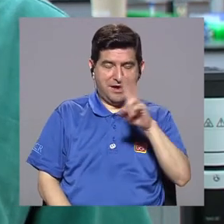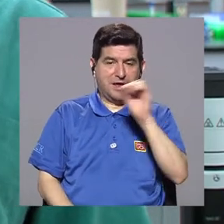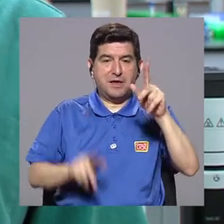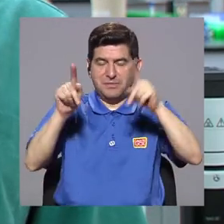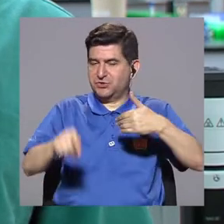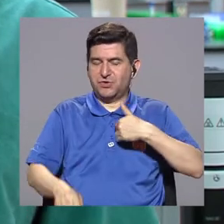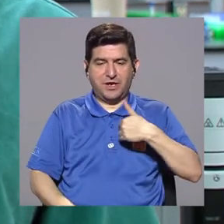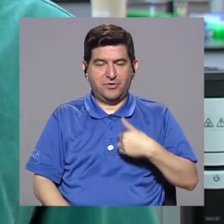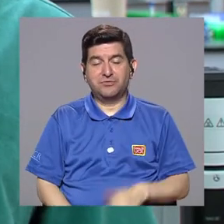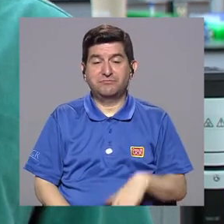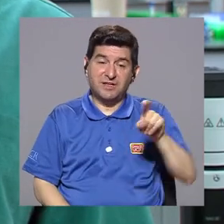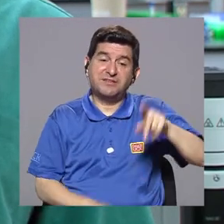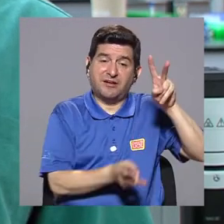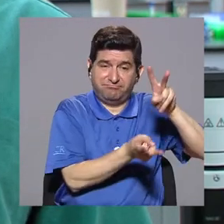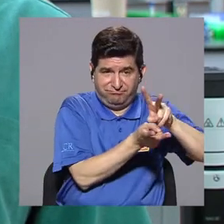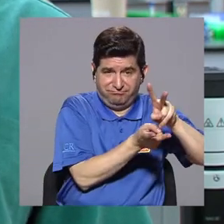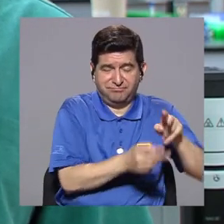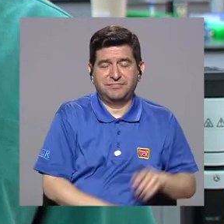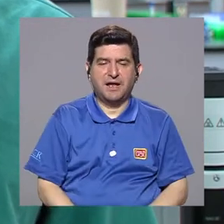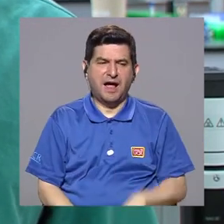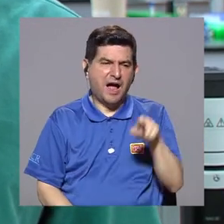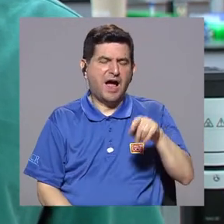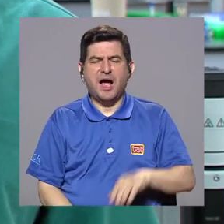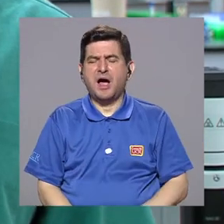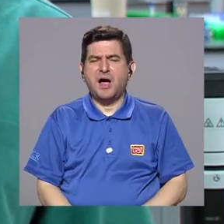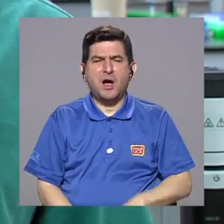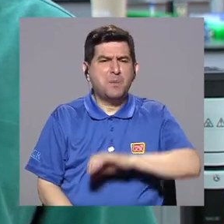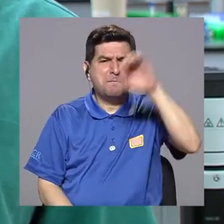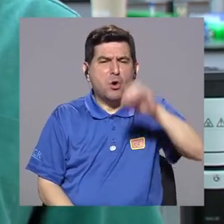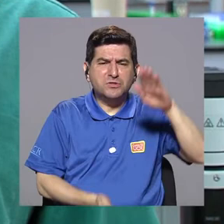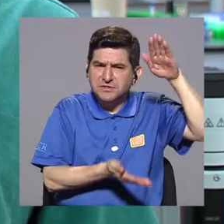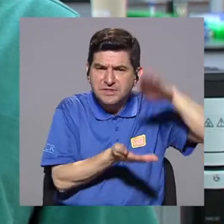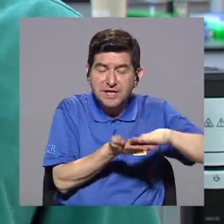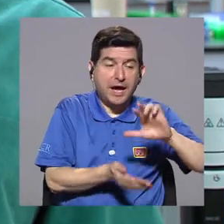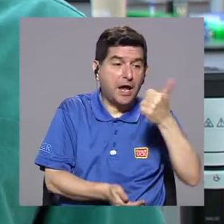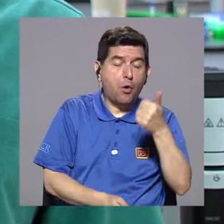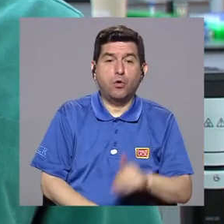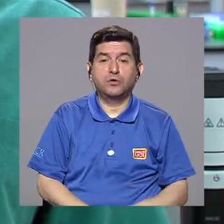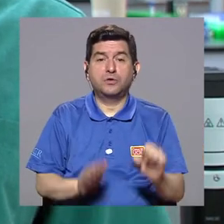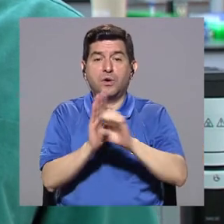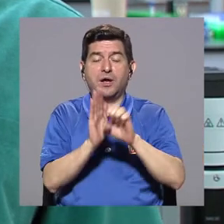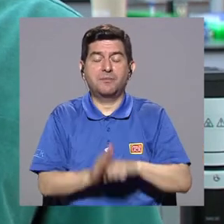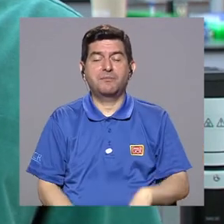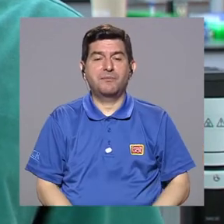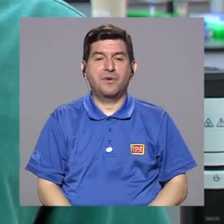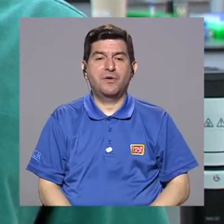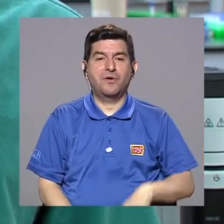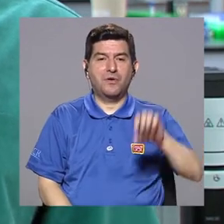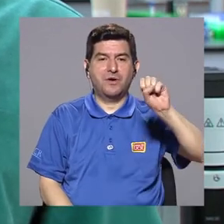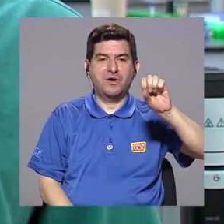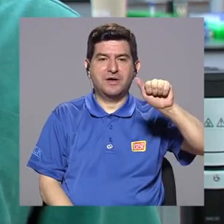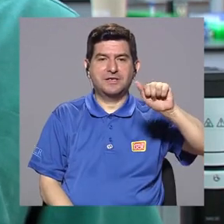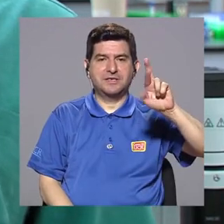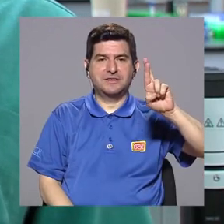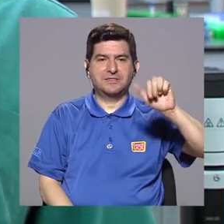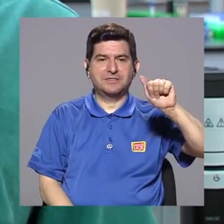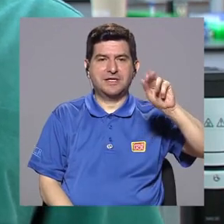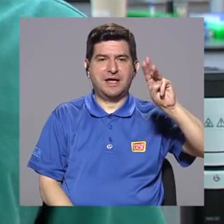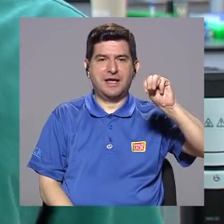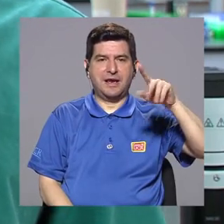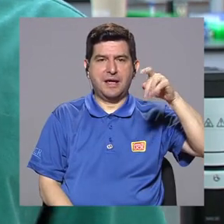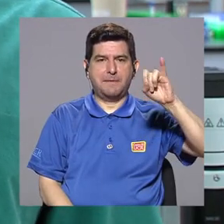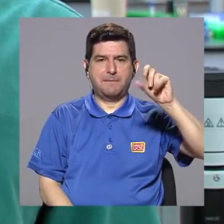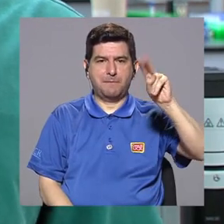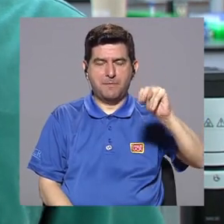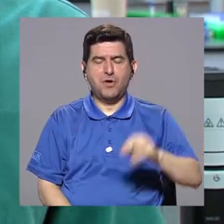y la persona que no lo tiene, ¿verdad? Entonces, la probabilidad de transmisión es muy baja. Mientras que hay otros virus, como el del sarampión, que tiene una